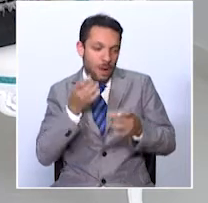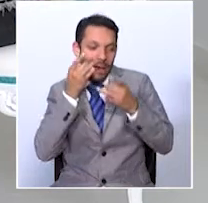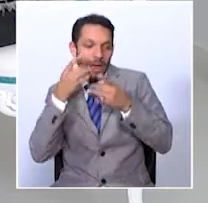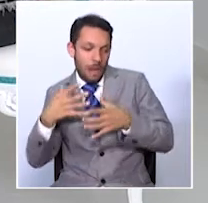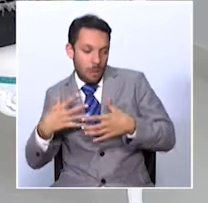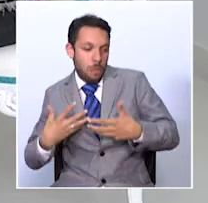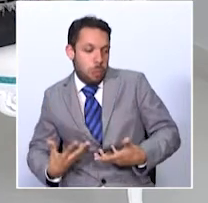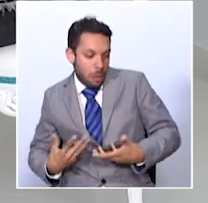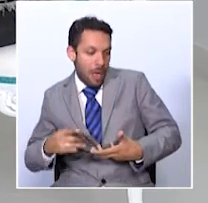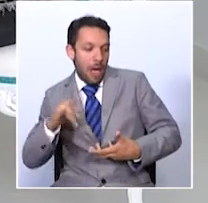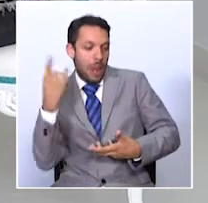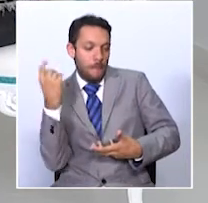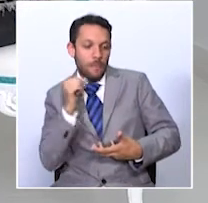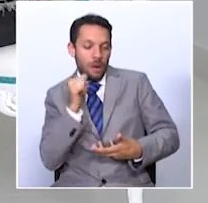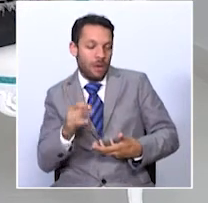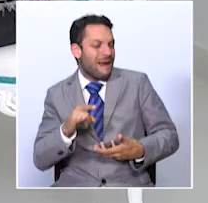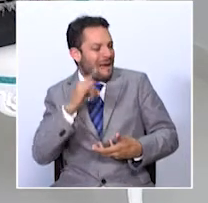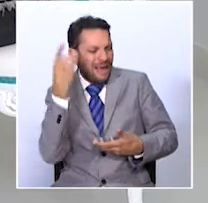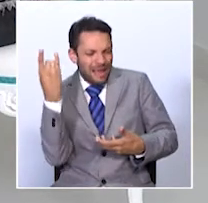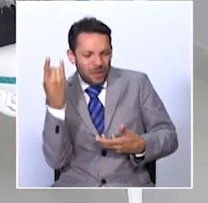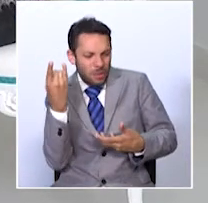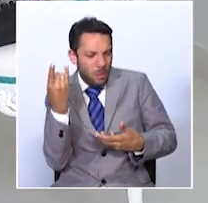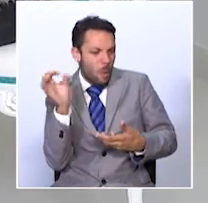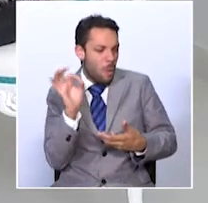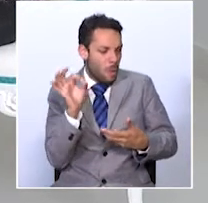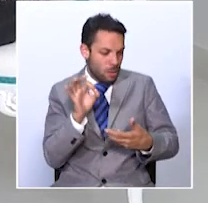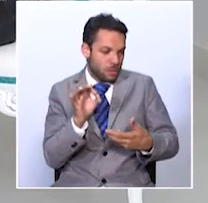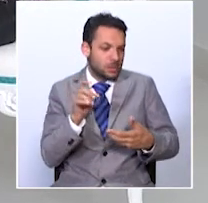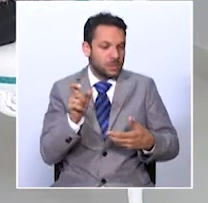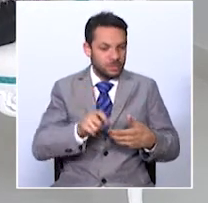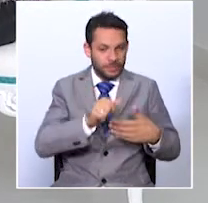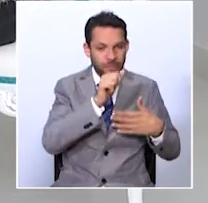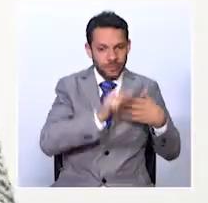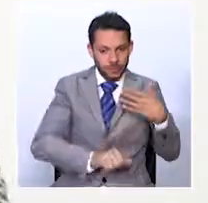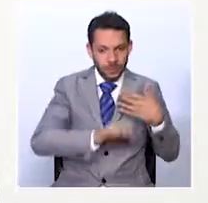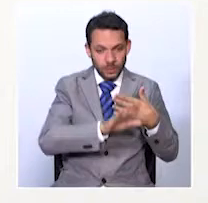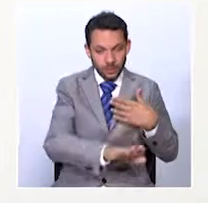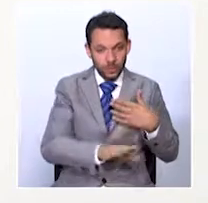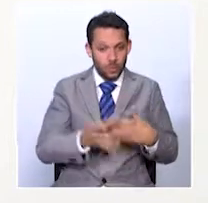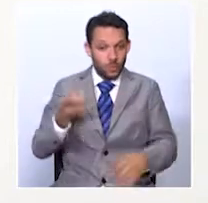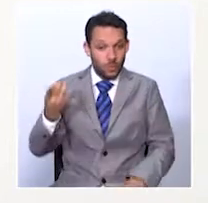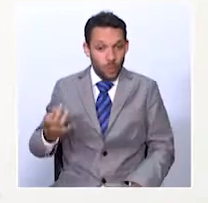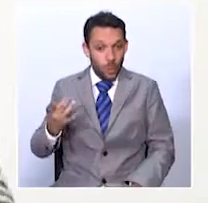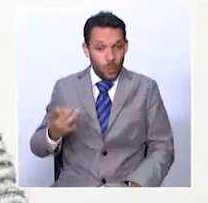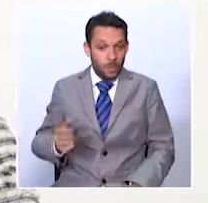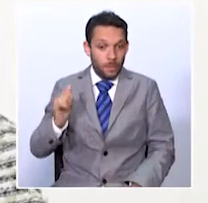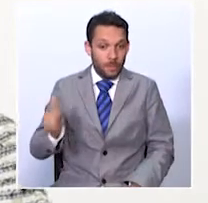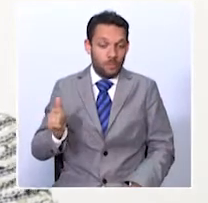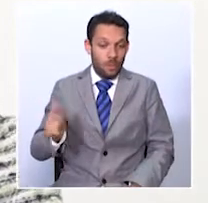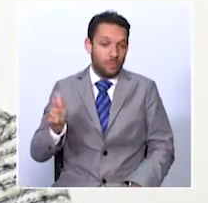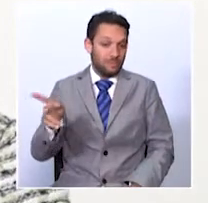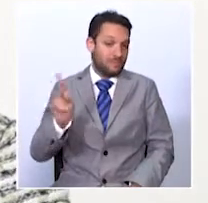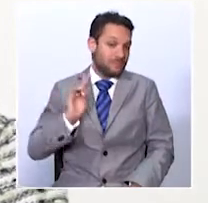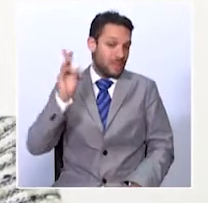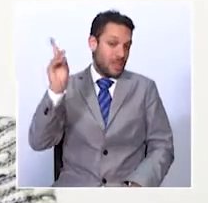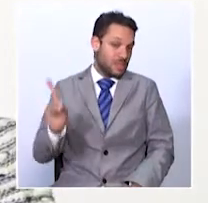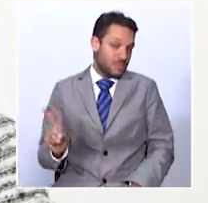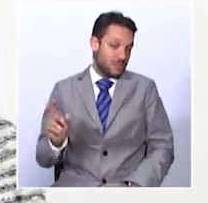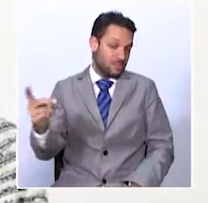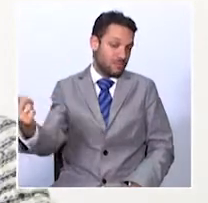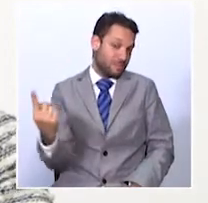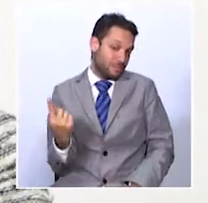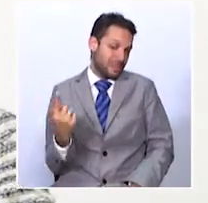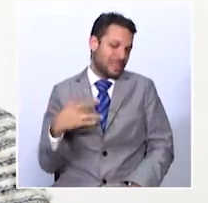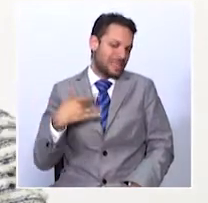un busto que se haya caído mucho o tal cosa. Sin embargo, el dolor del ser humano es propio. Ellos vienen y dicen